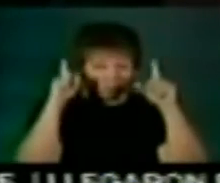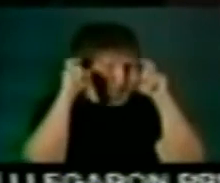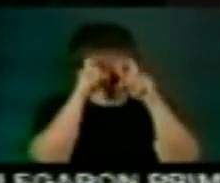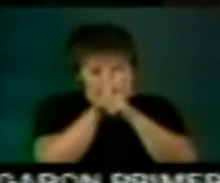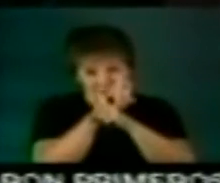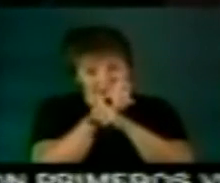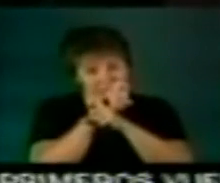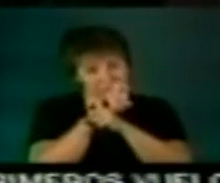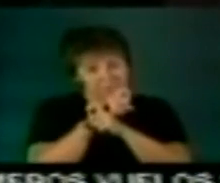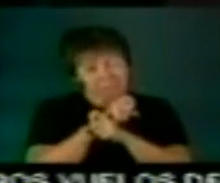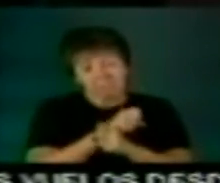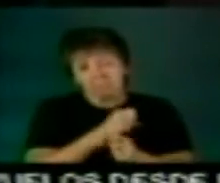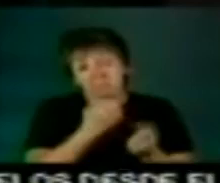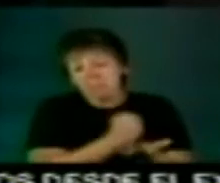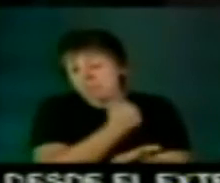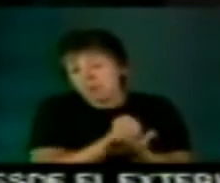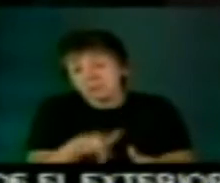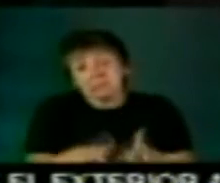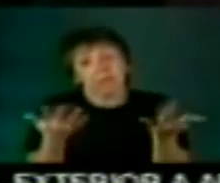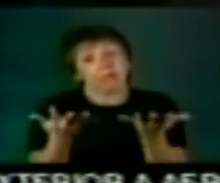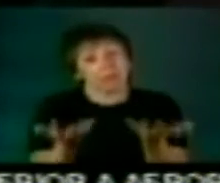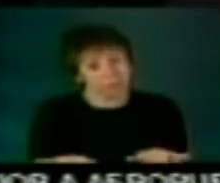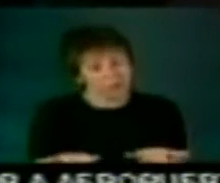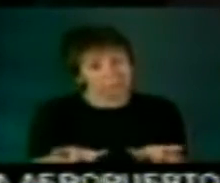por lo menos hasta ahora.